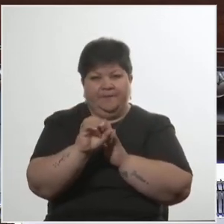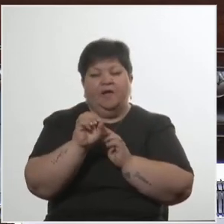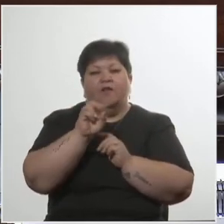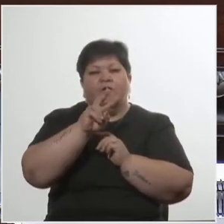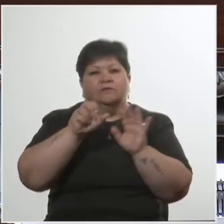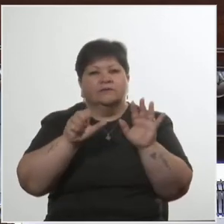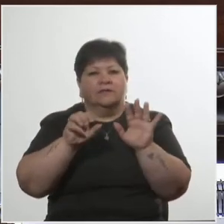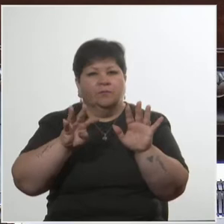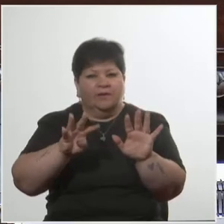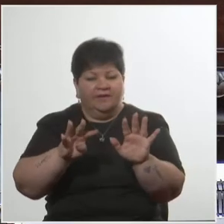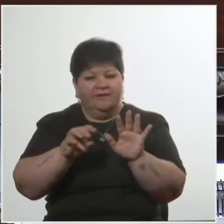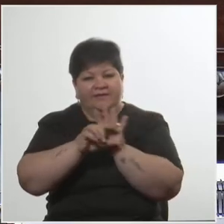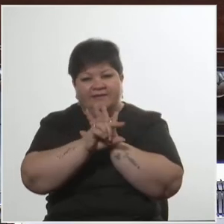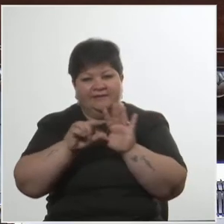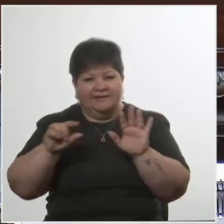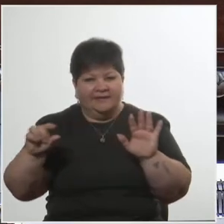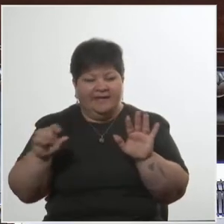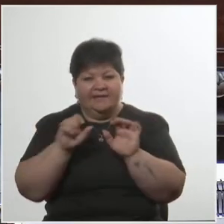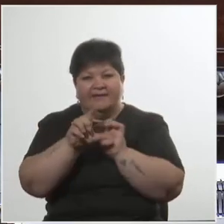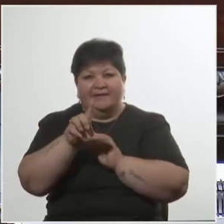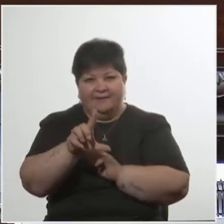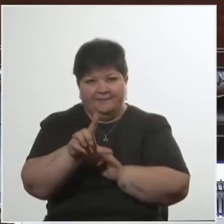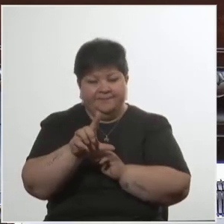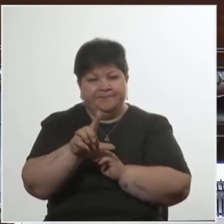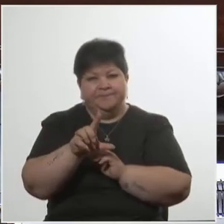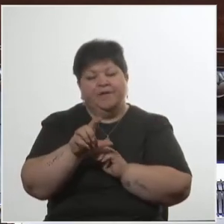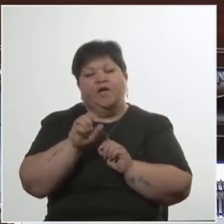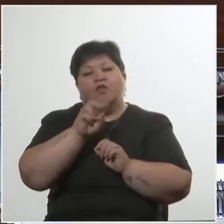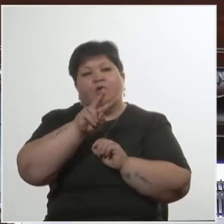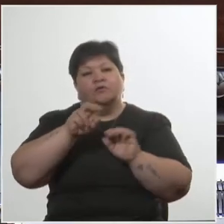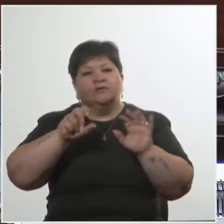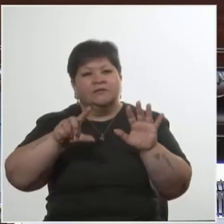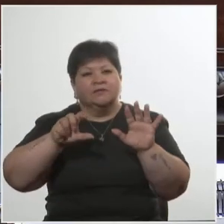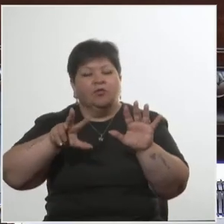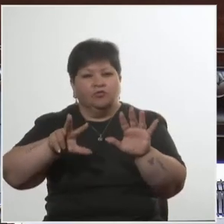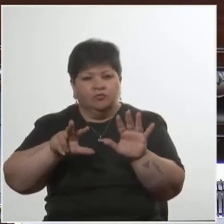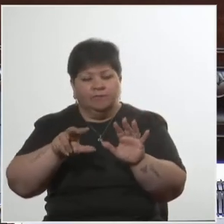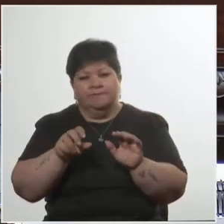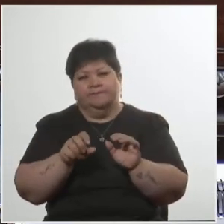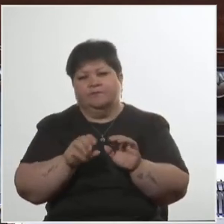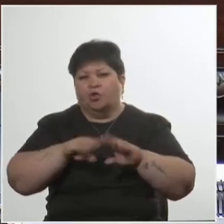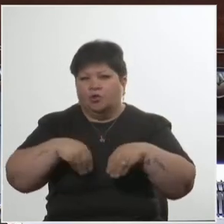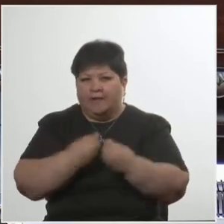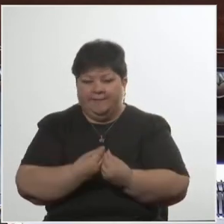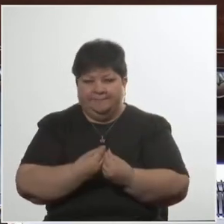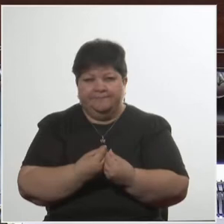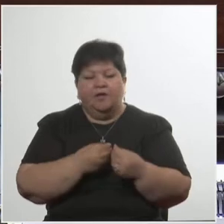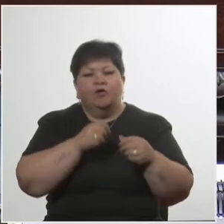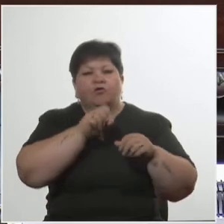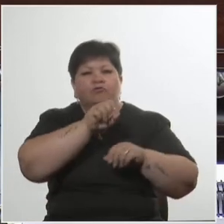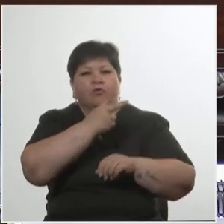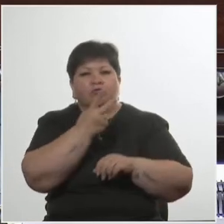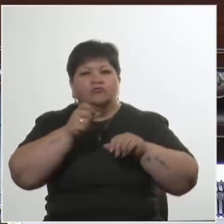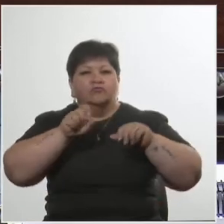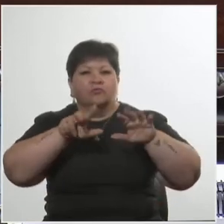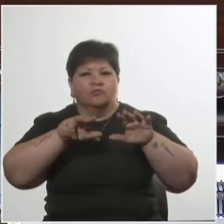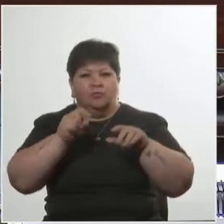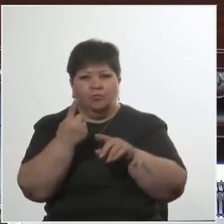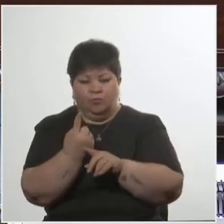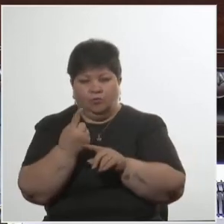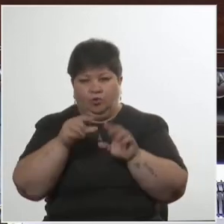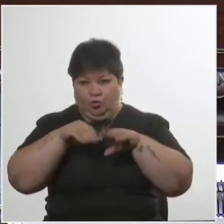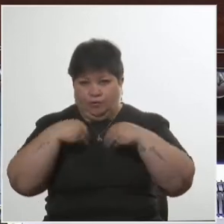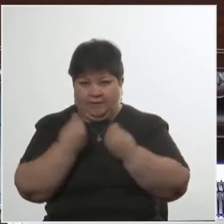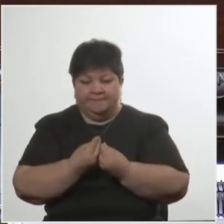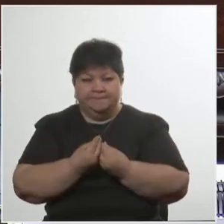dos seis nueve literal l el 278 en su totalidad el 281 en su